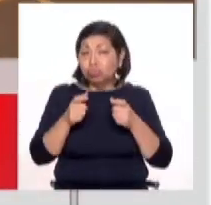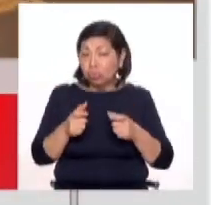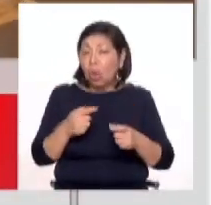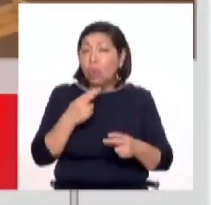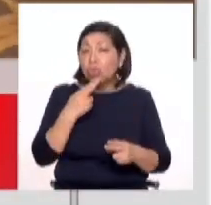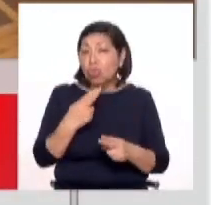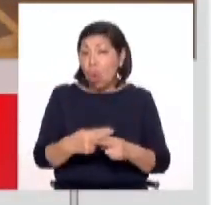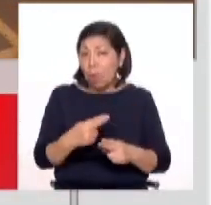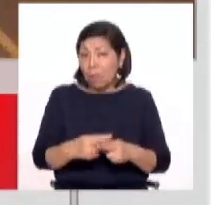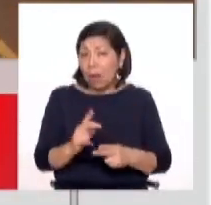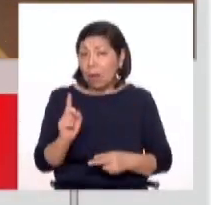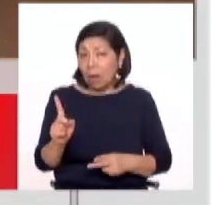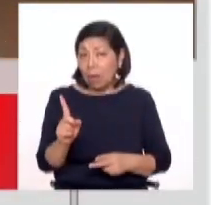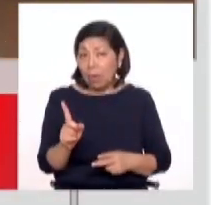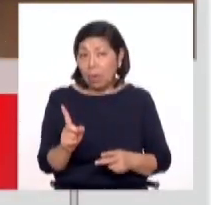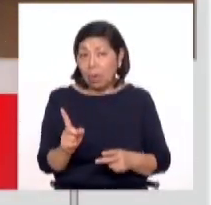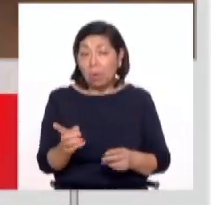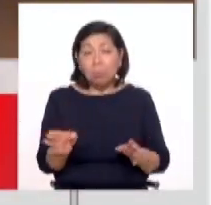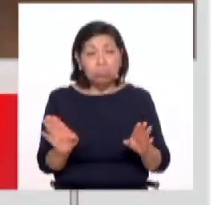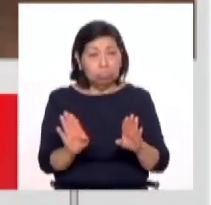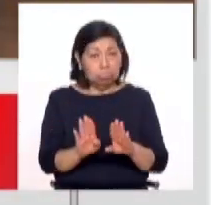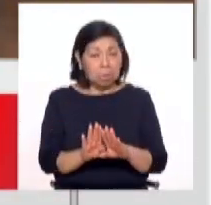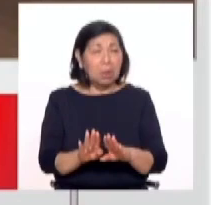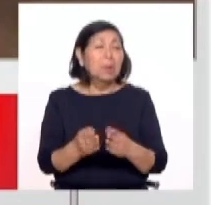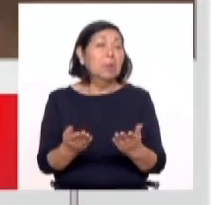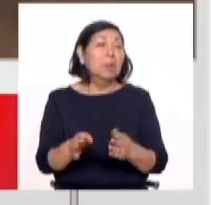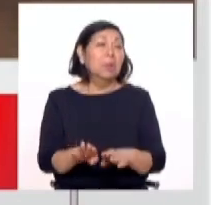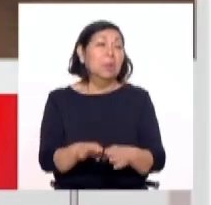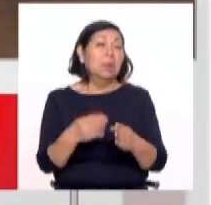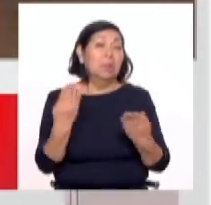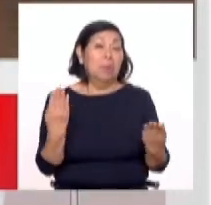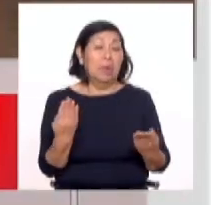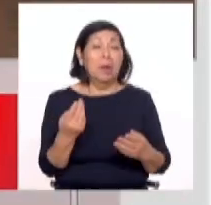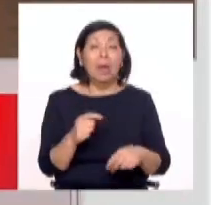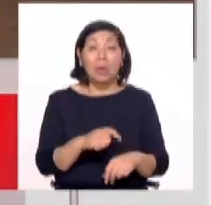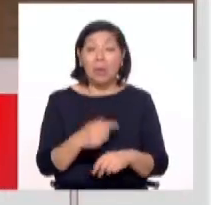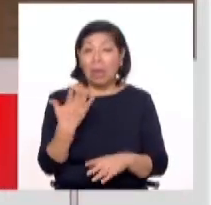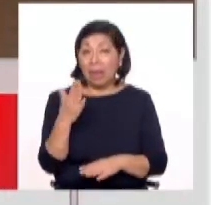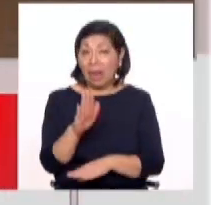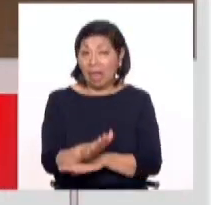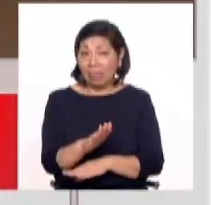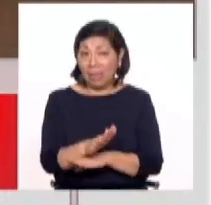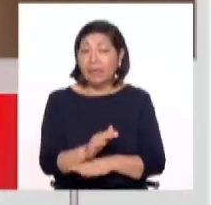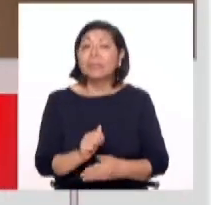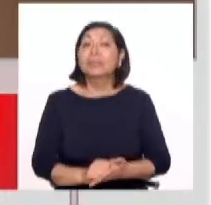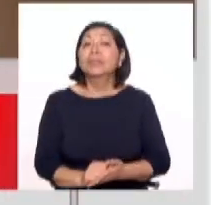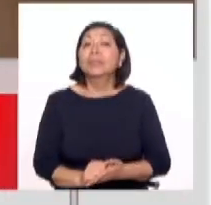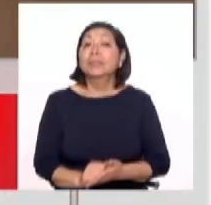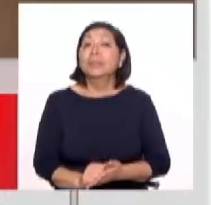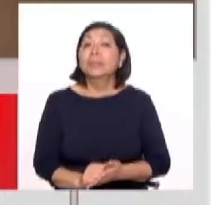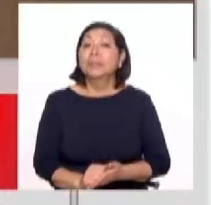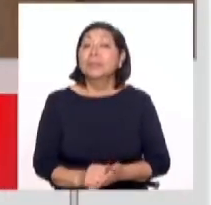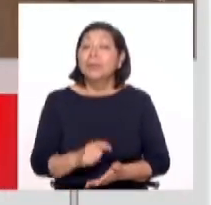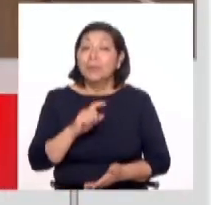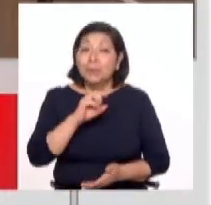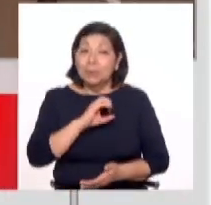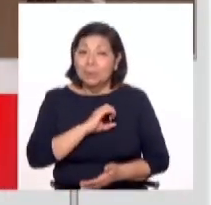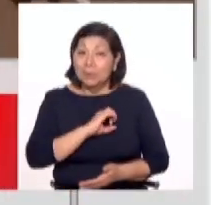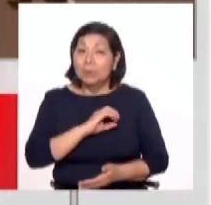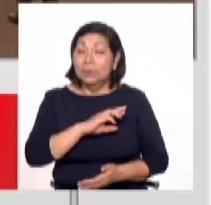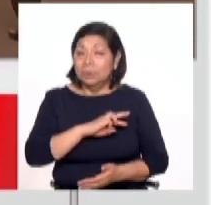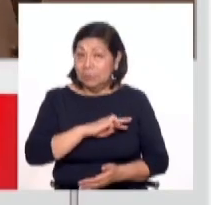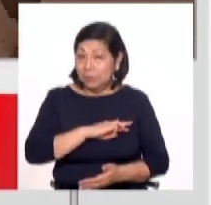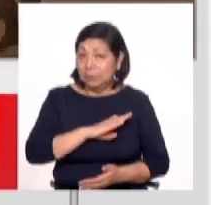de identidad y las puertas del estadio se van a abrir hasta las 5 de la tarde. Aclarar además, Omar, María Fernanda, de